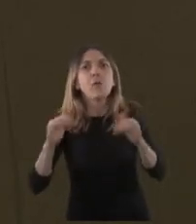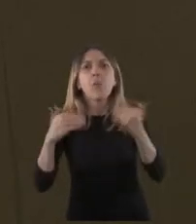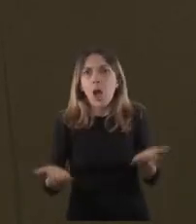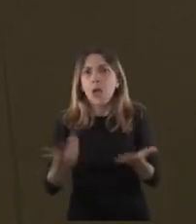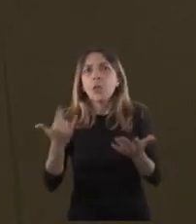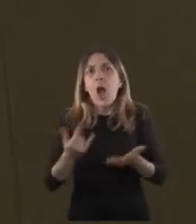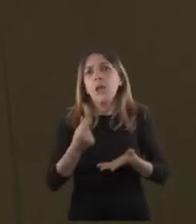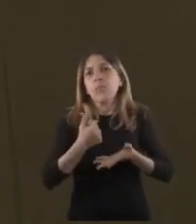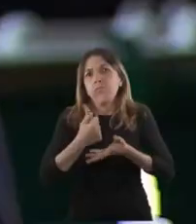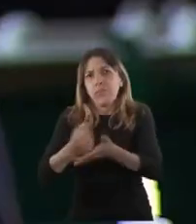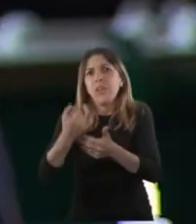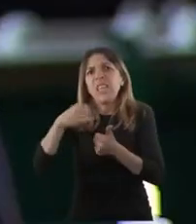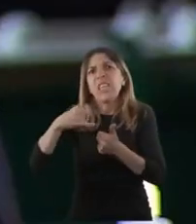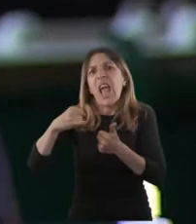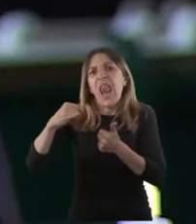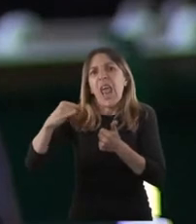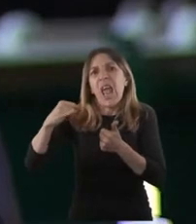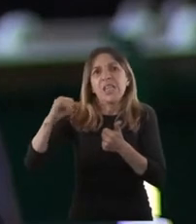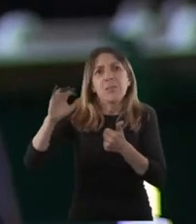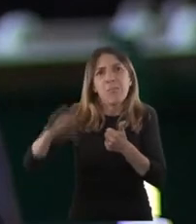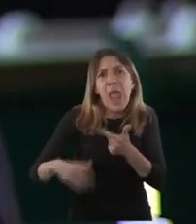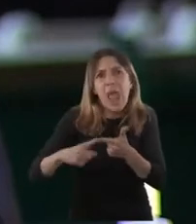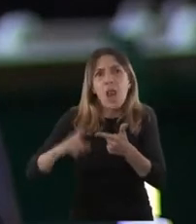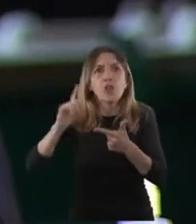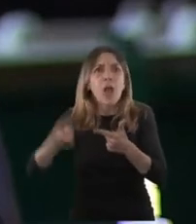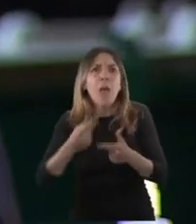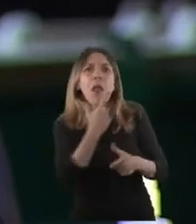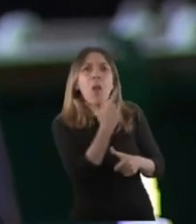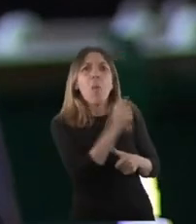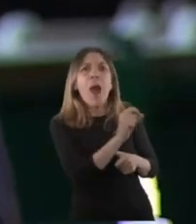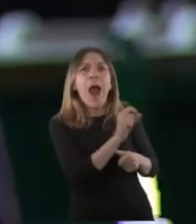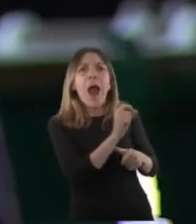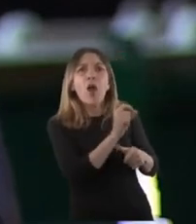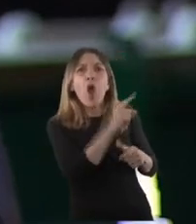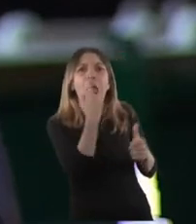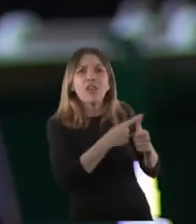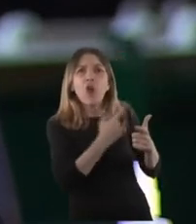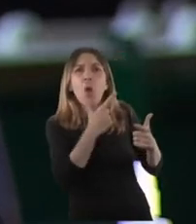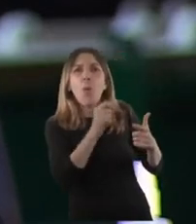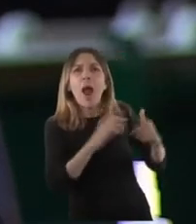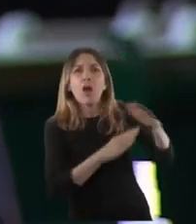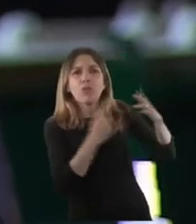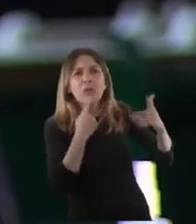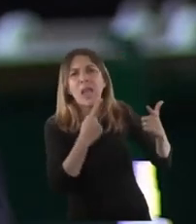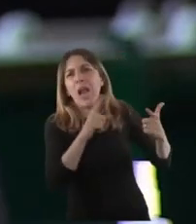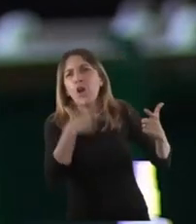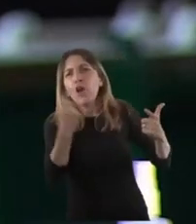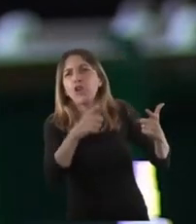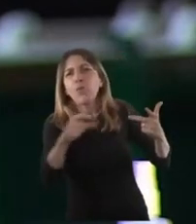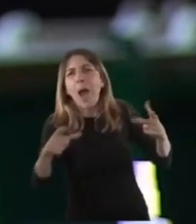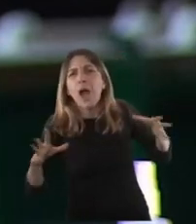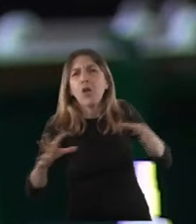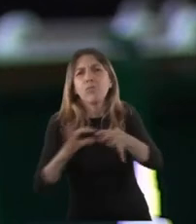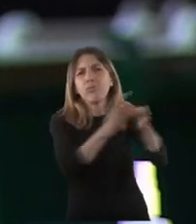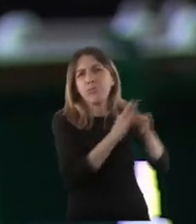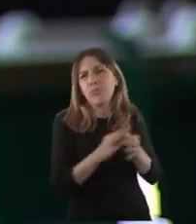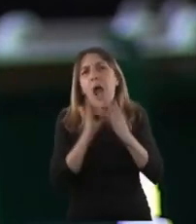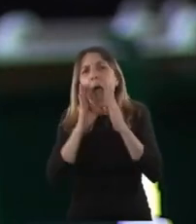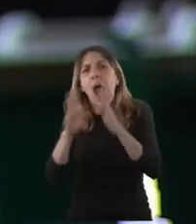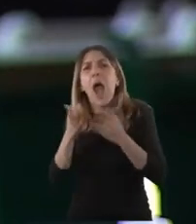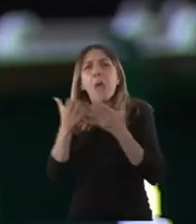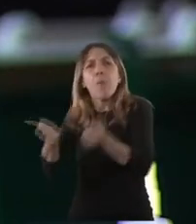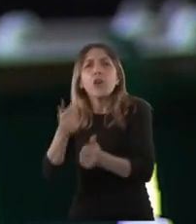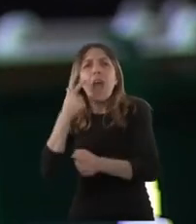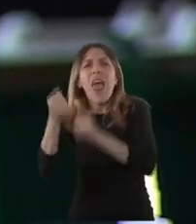subsidio de tasa y el rol de la banca pública, del Banco Nación, del Vice y otros bancos trabajando al lado de la industria nacional y al